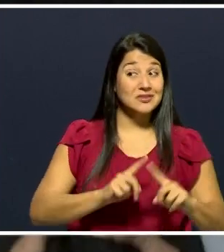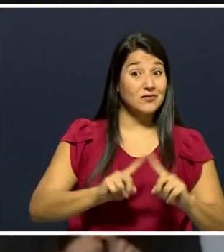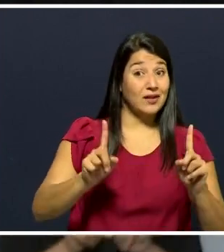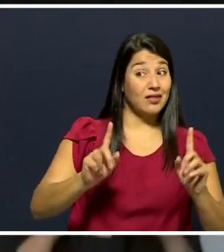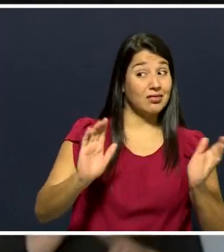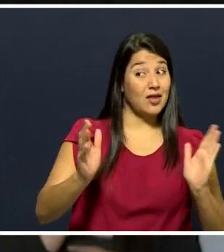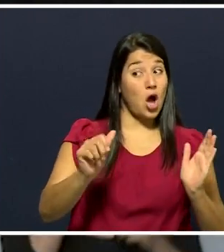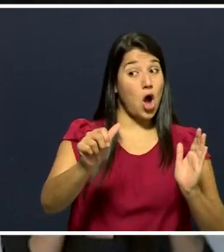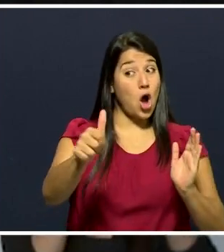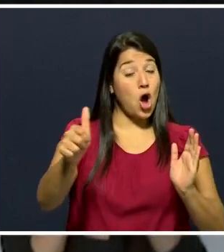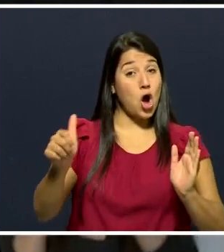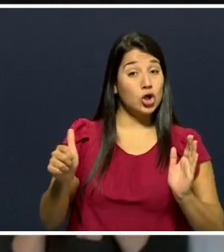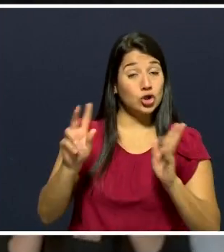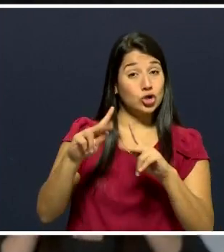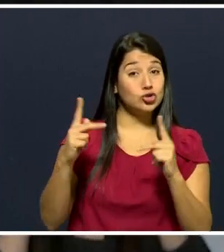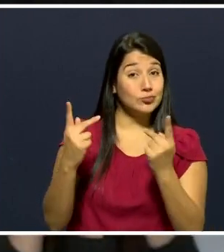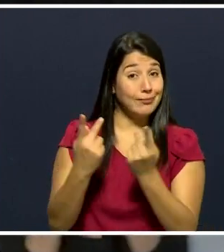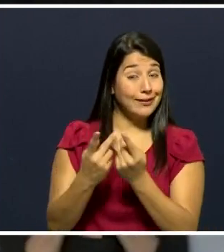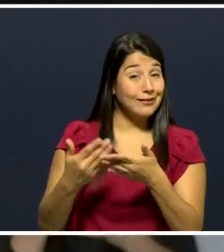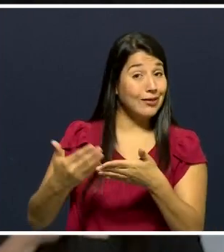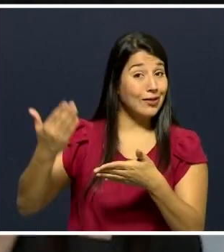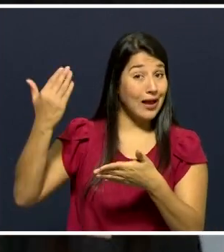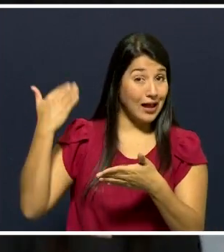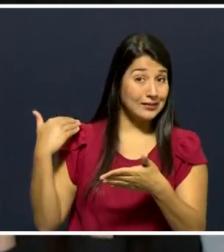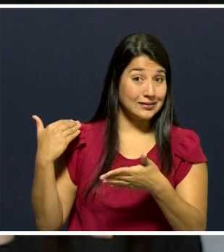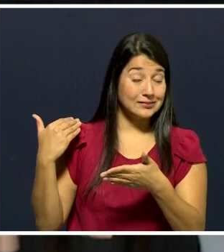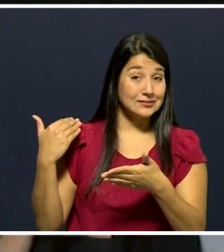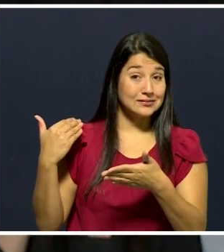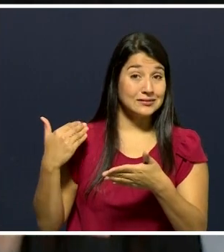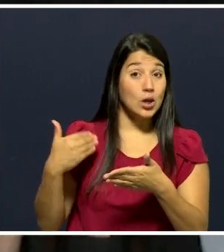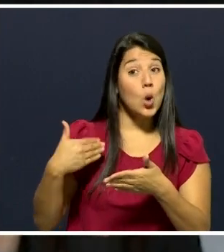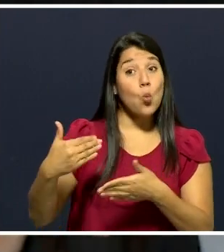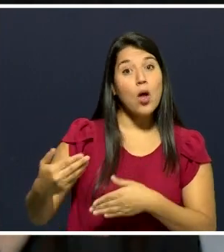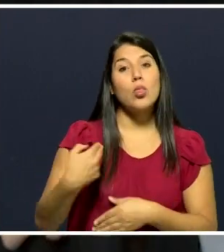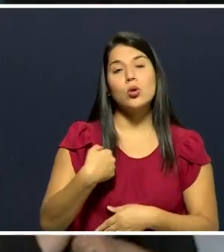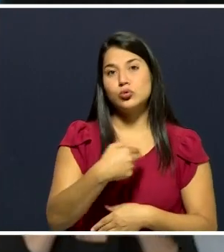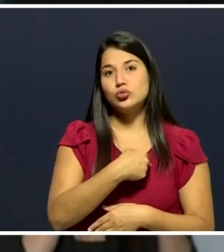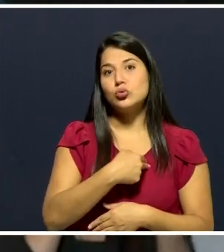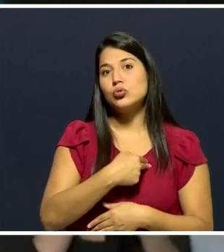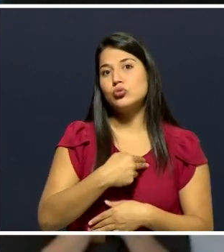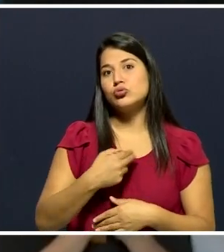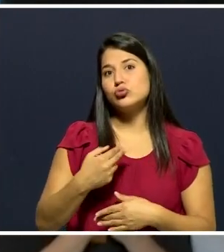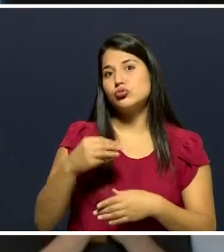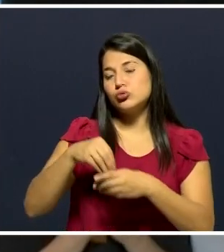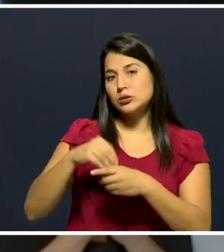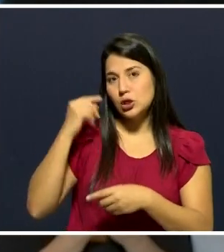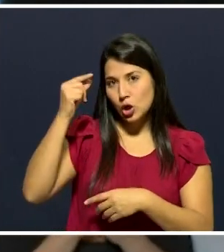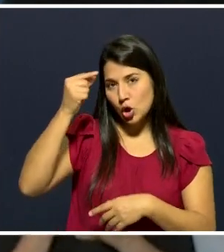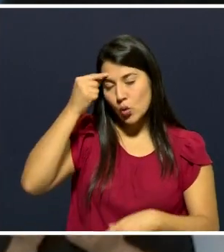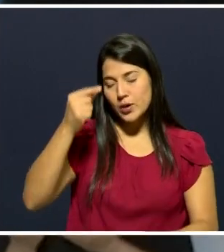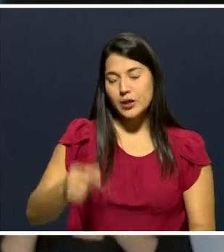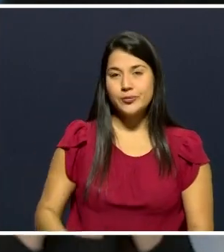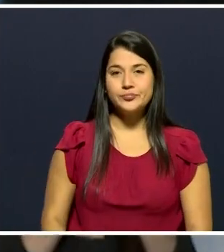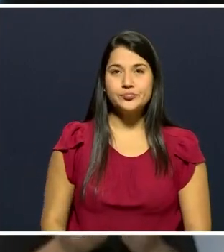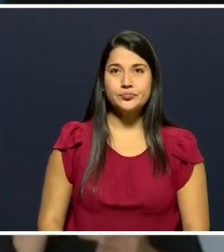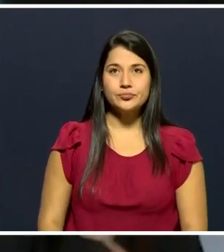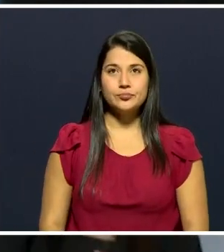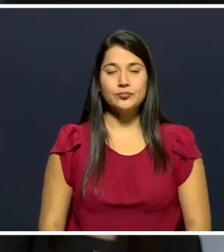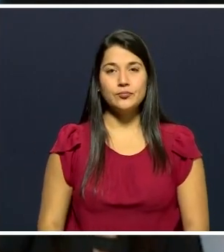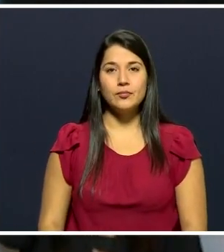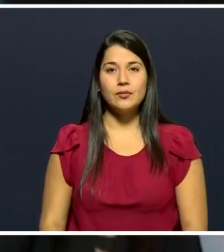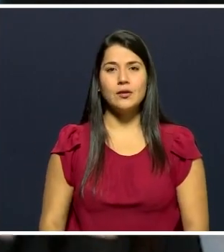grupos, partidos del pasado, cuando éramos gobiernos. ¿Y el aporte del gobierno cuándo